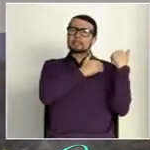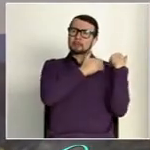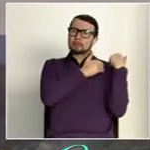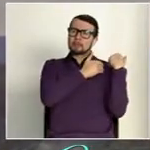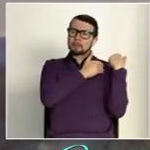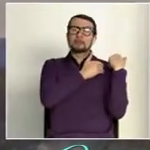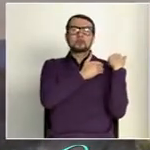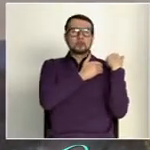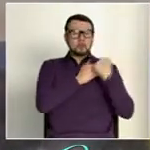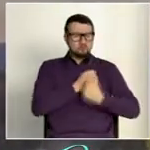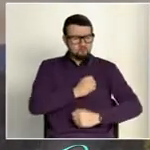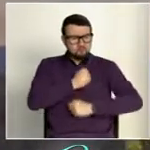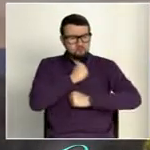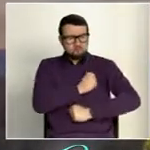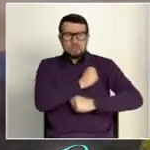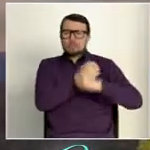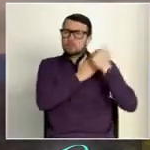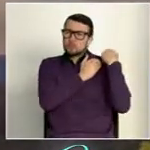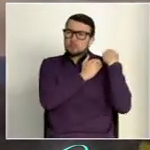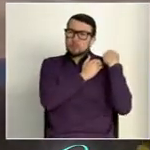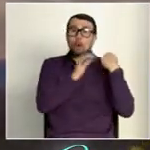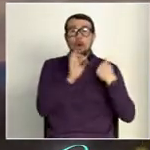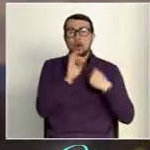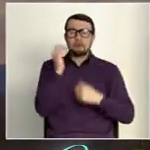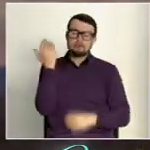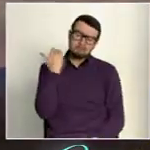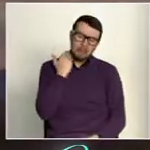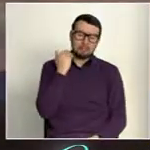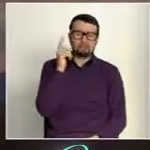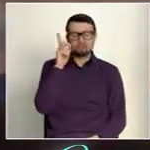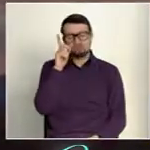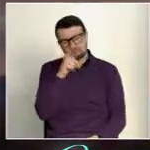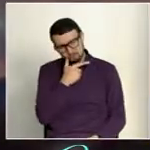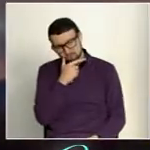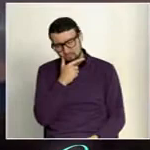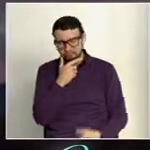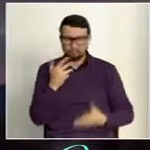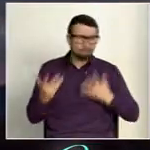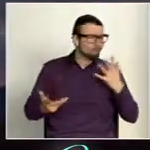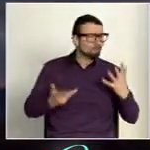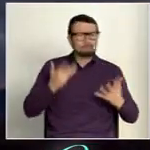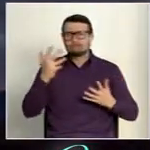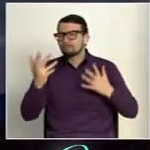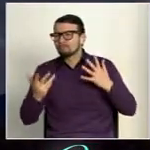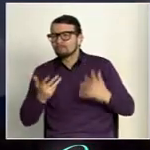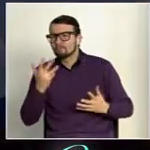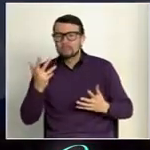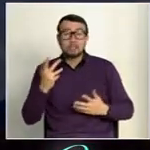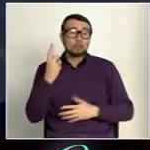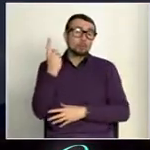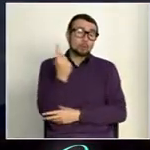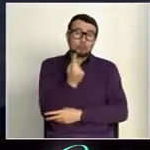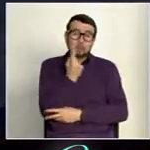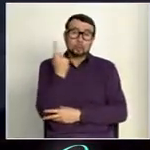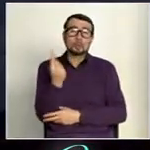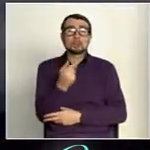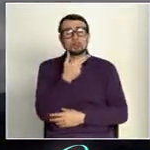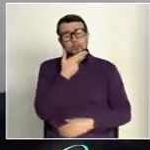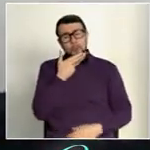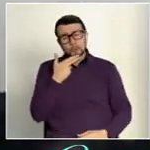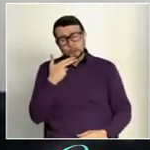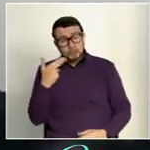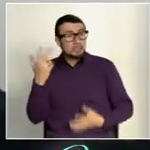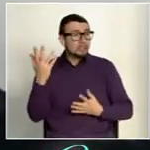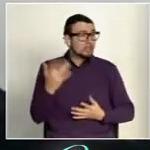en los hombros, la tristeza de la derrota, la amargura de la incertidumbre, el hielo de la soledad, la ansiedad de la espera,